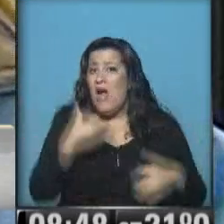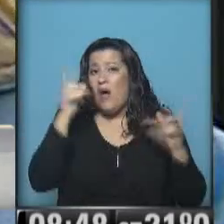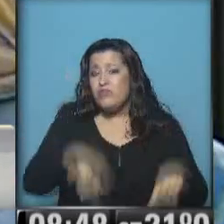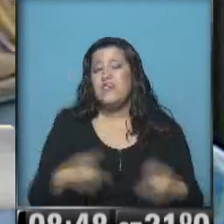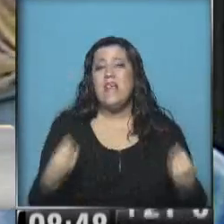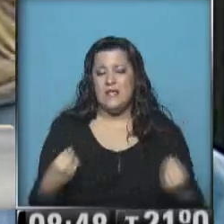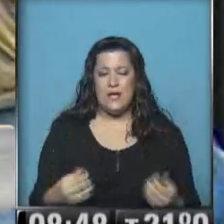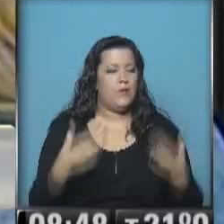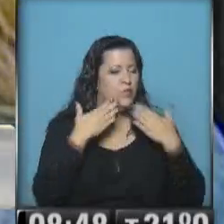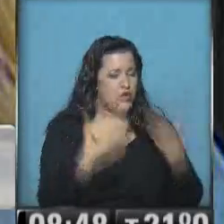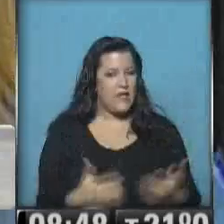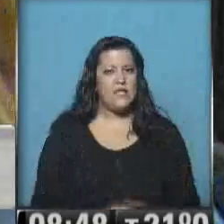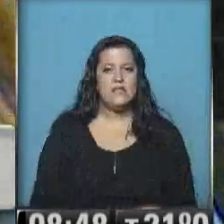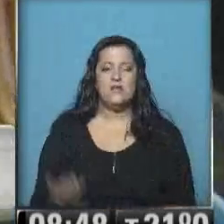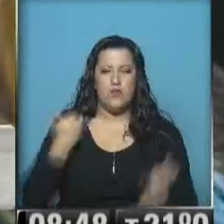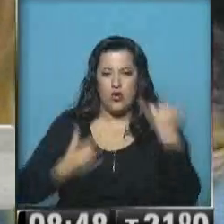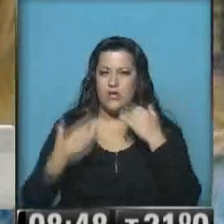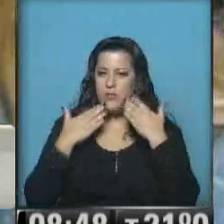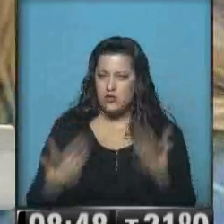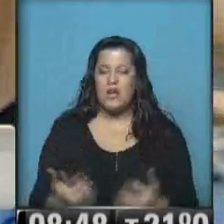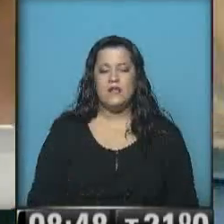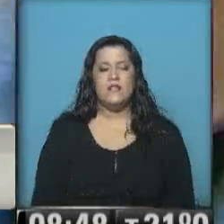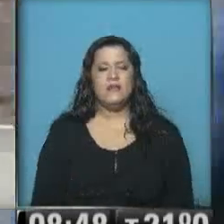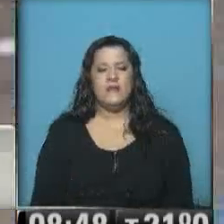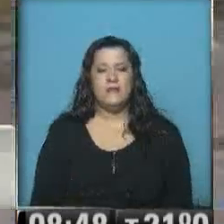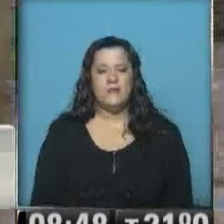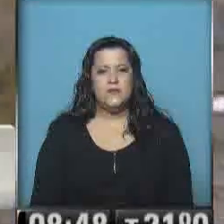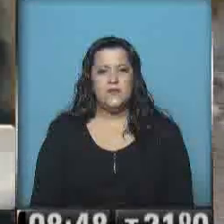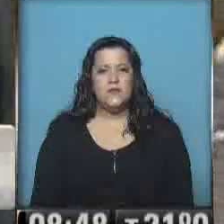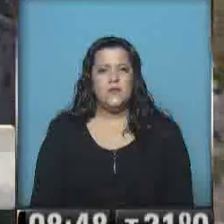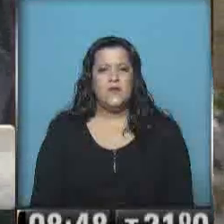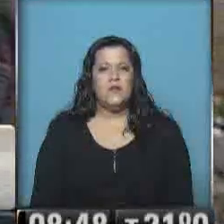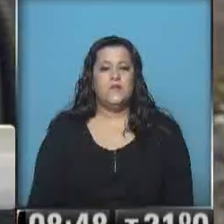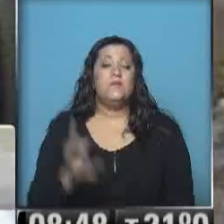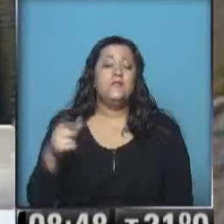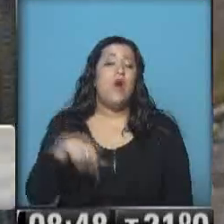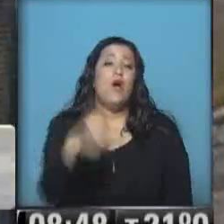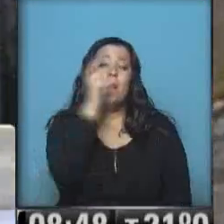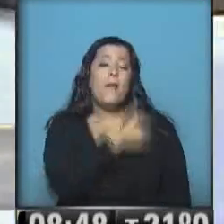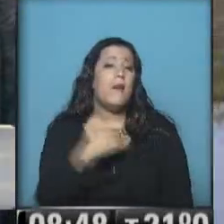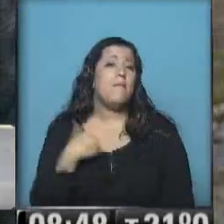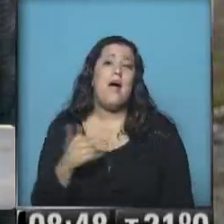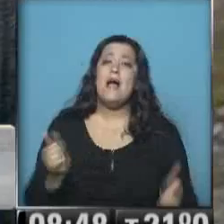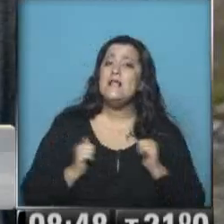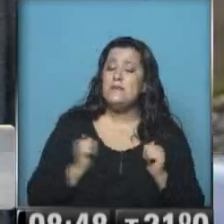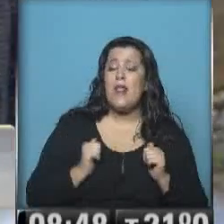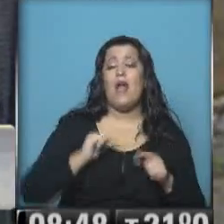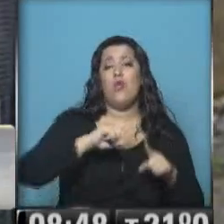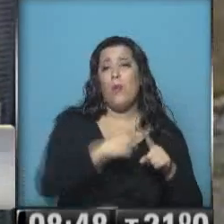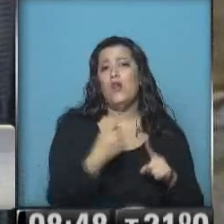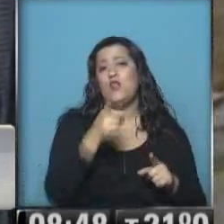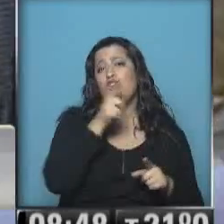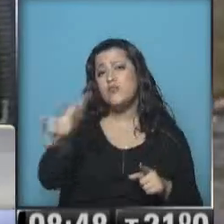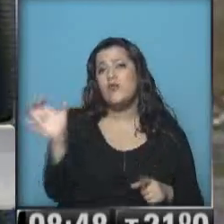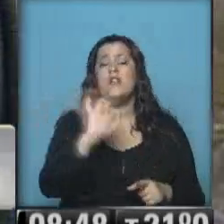muchísimas gracias por tu testimonio y estamos con ustedes bueno lo dicho estos padres están y respuestas del poder político del poder